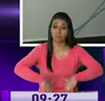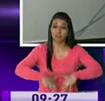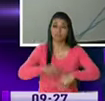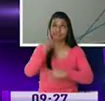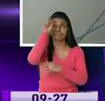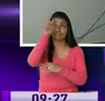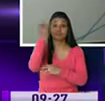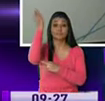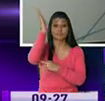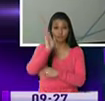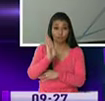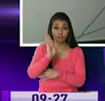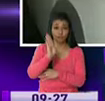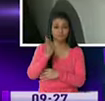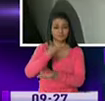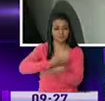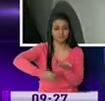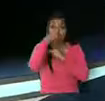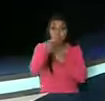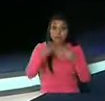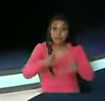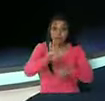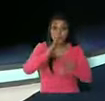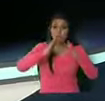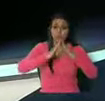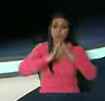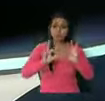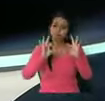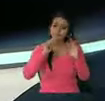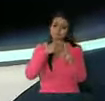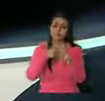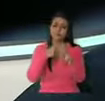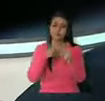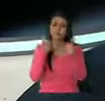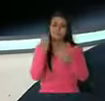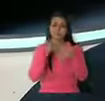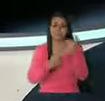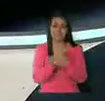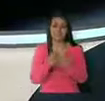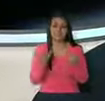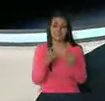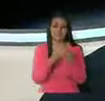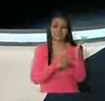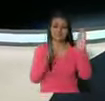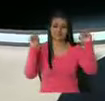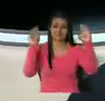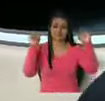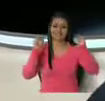arriba y en la vida encontrará más. Ponerle muy buenas ganas. Buen fin de semana, viene Mañaneros.